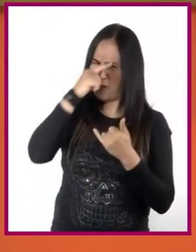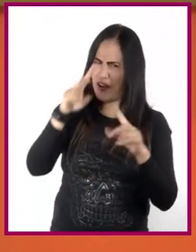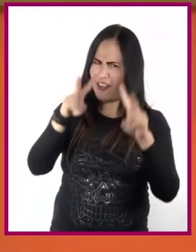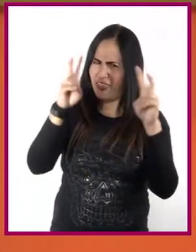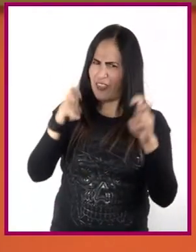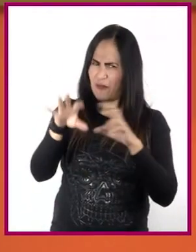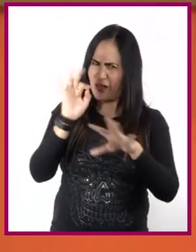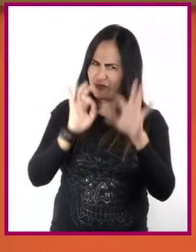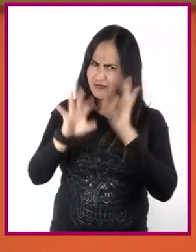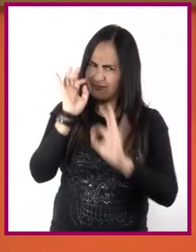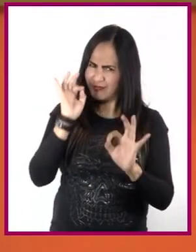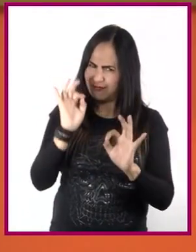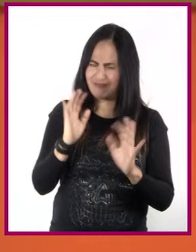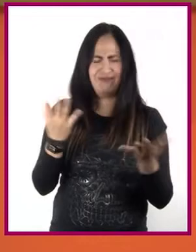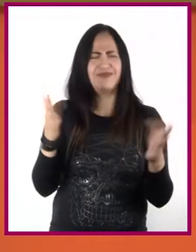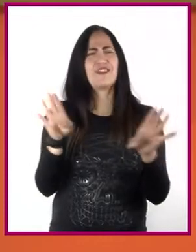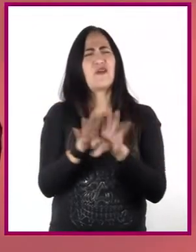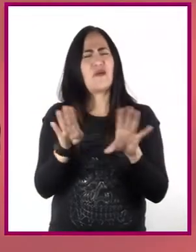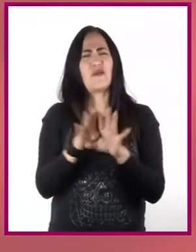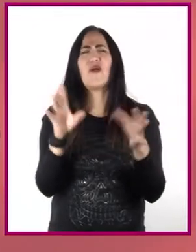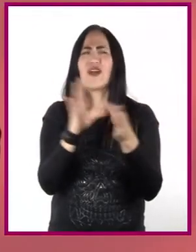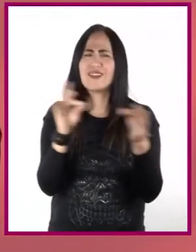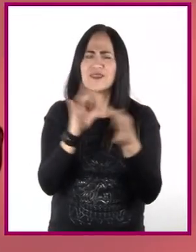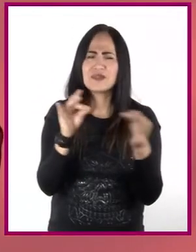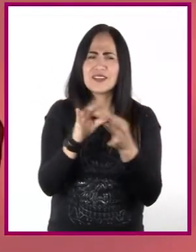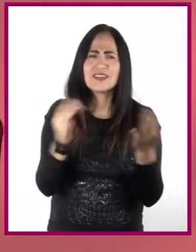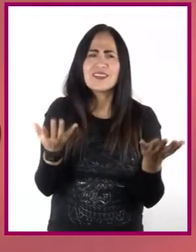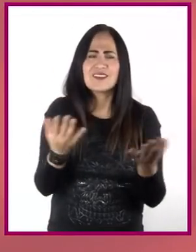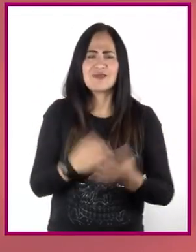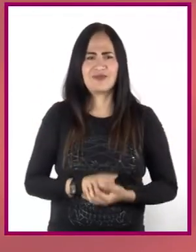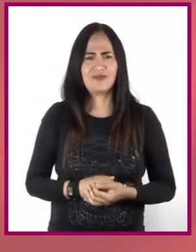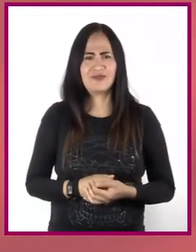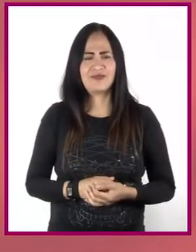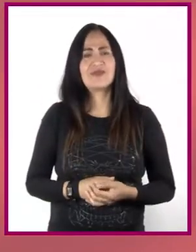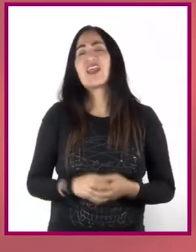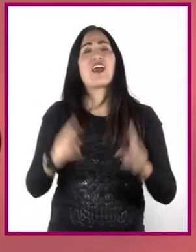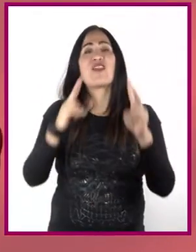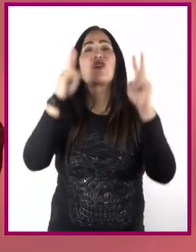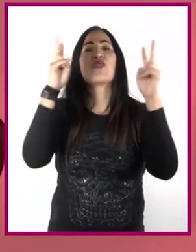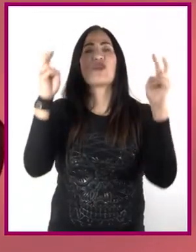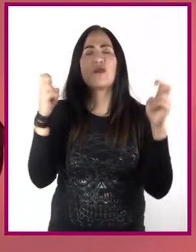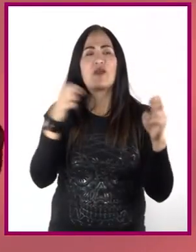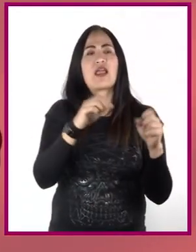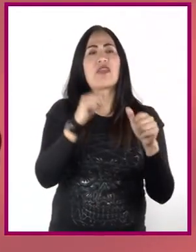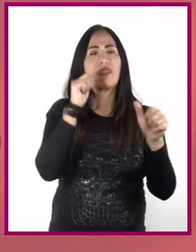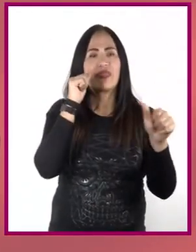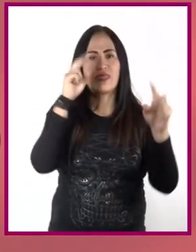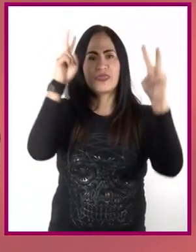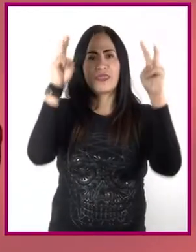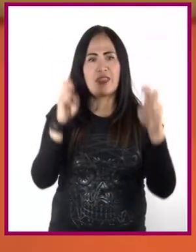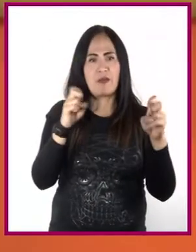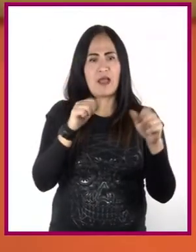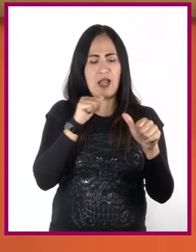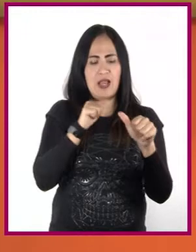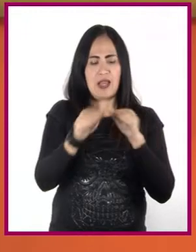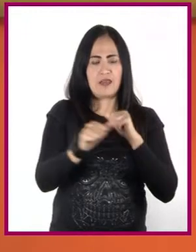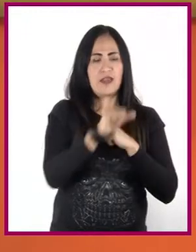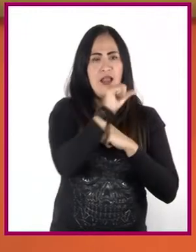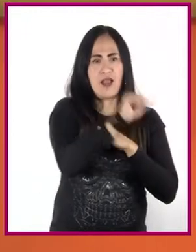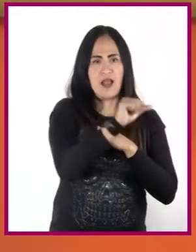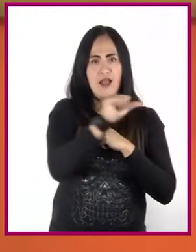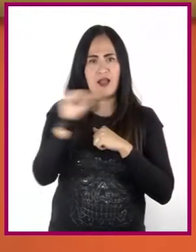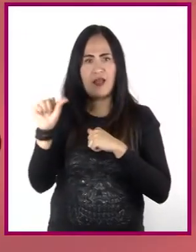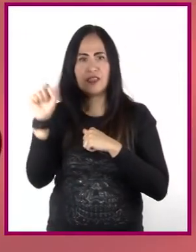temas? A ver, dime de qué se trata. Se llama Temas de la A a la Z. Iremos